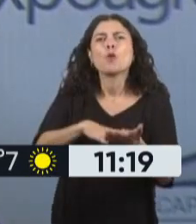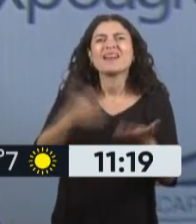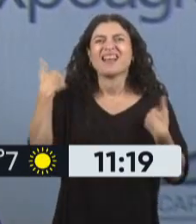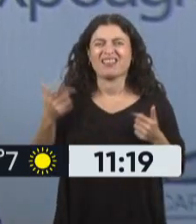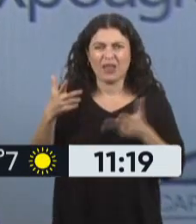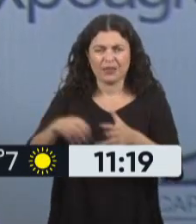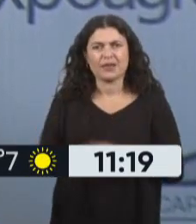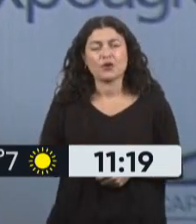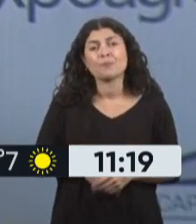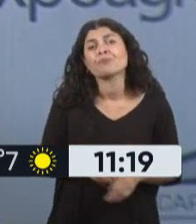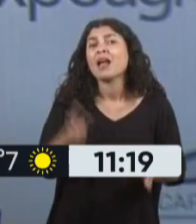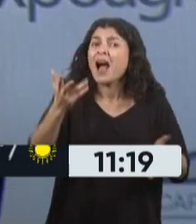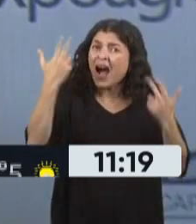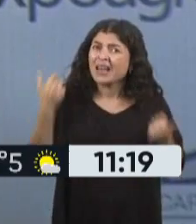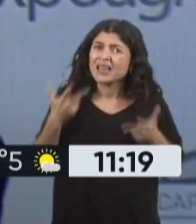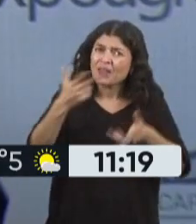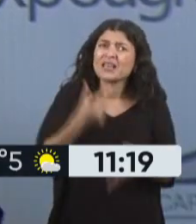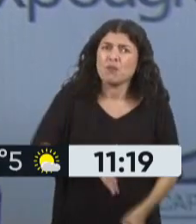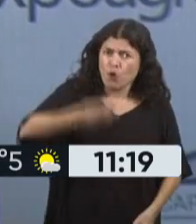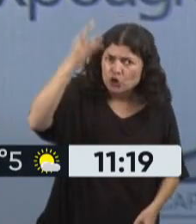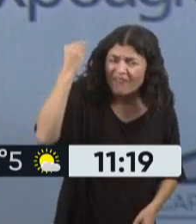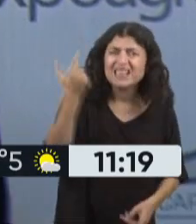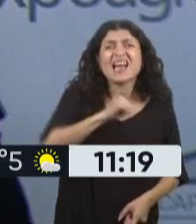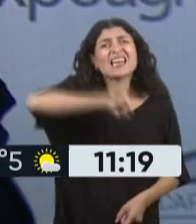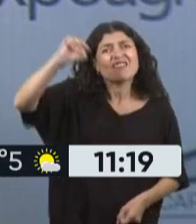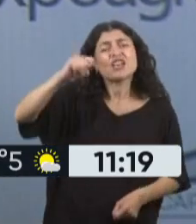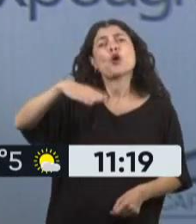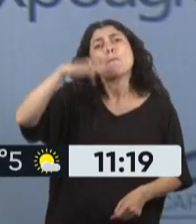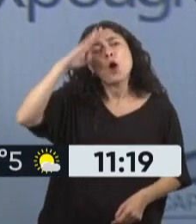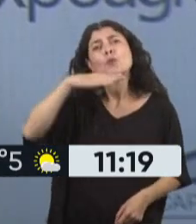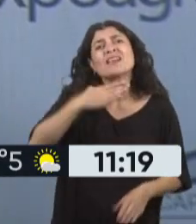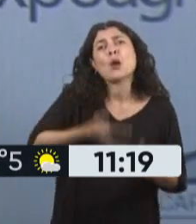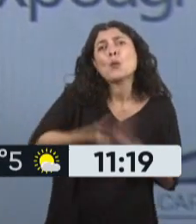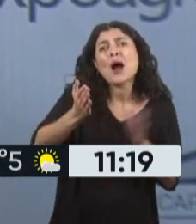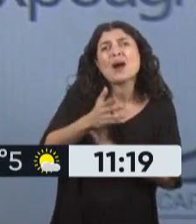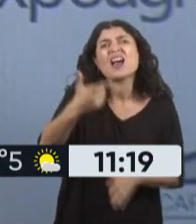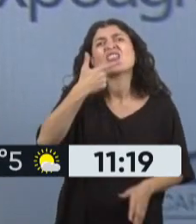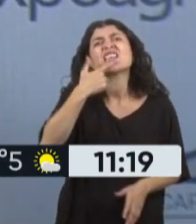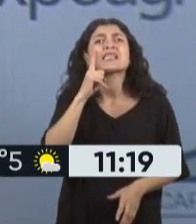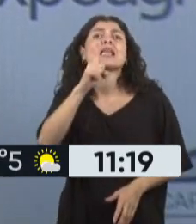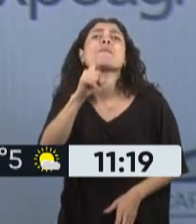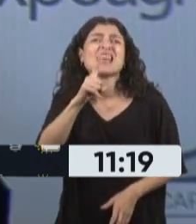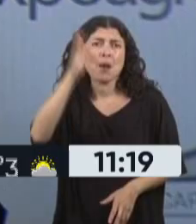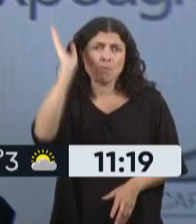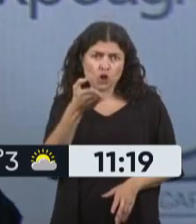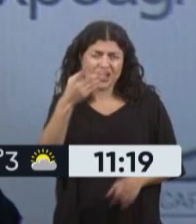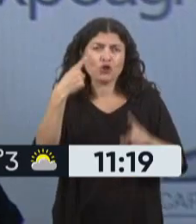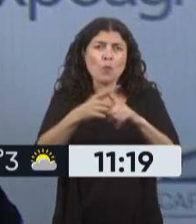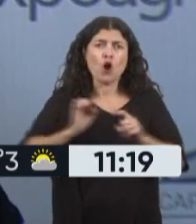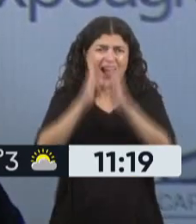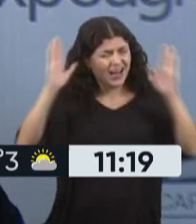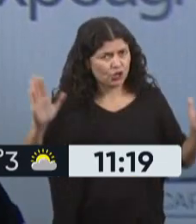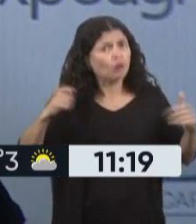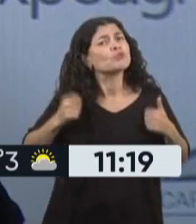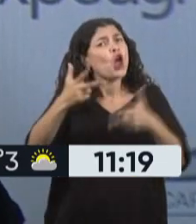del 17.000% anual, es decir, 54% mensual, que era la inflación mayorista. Y hoy,